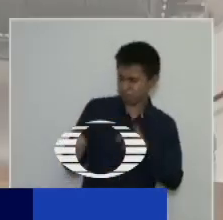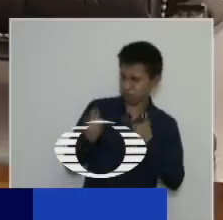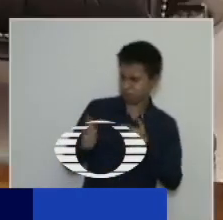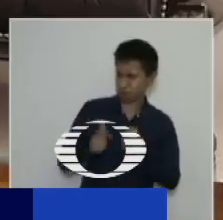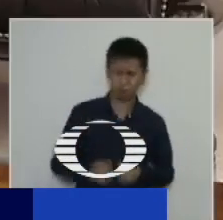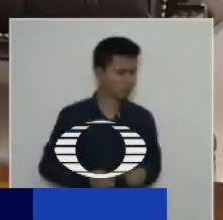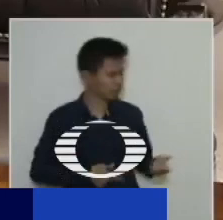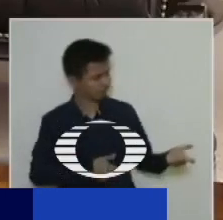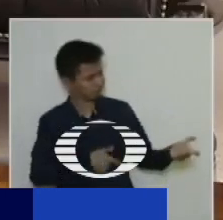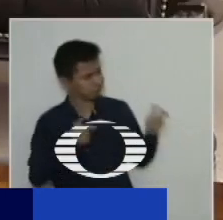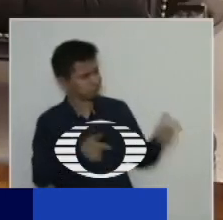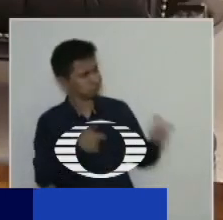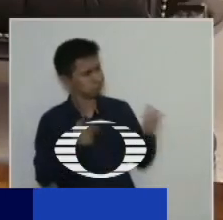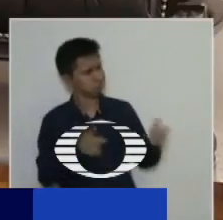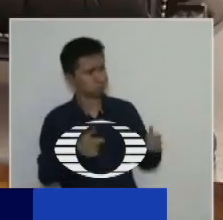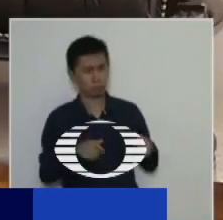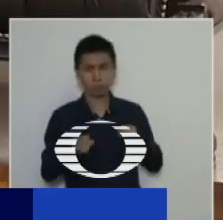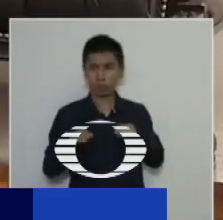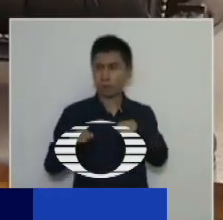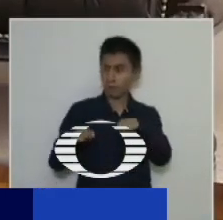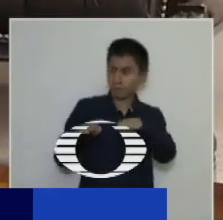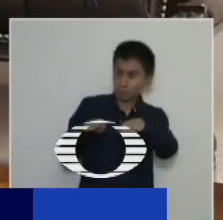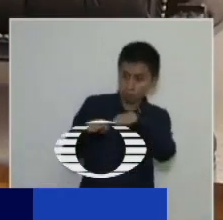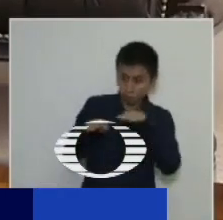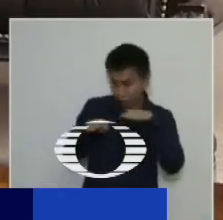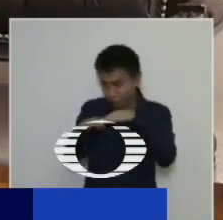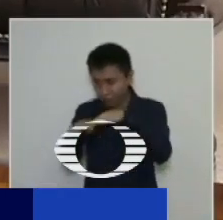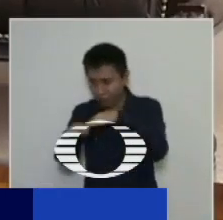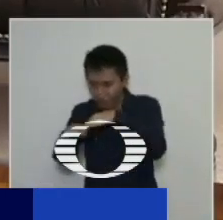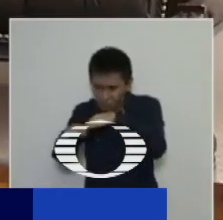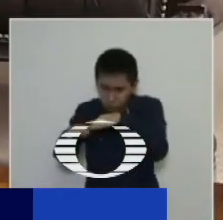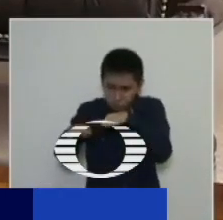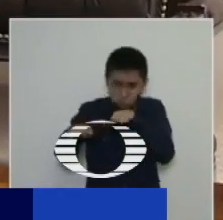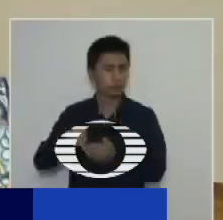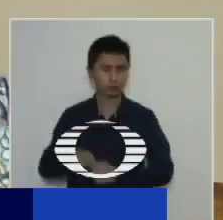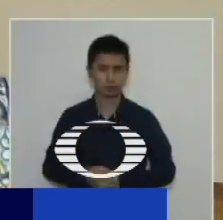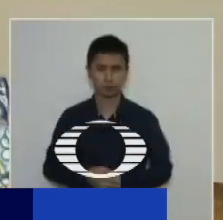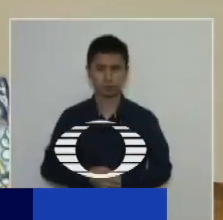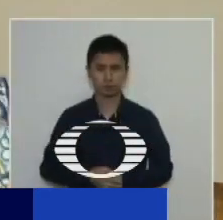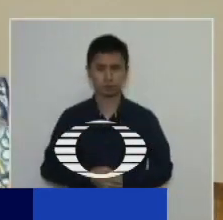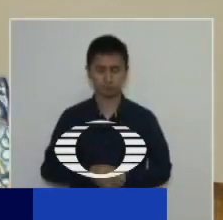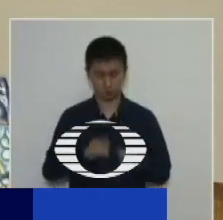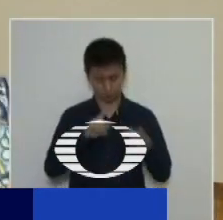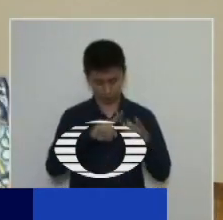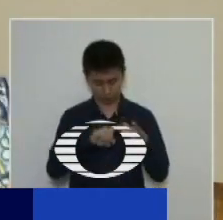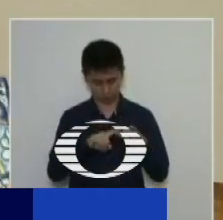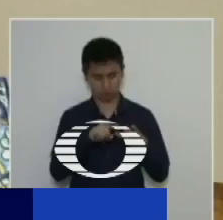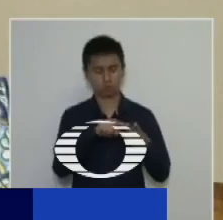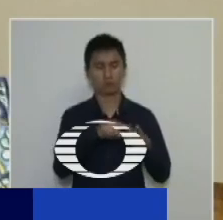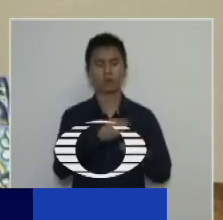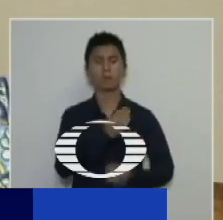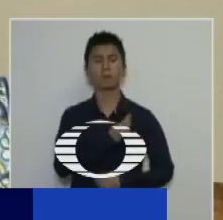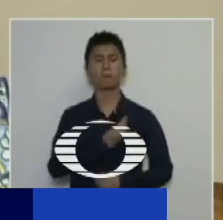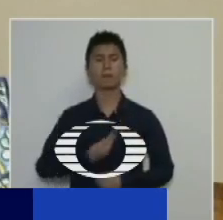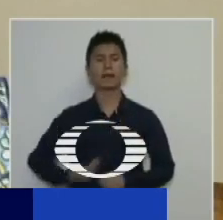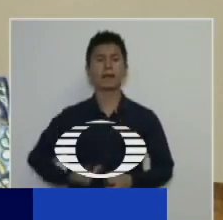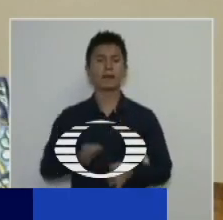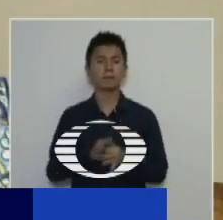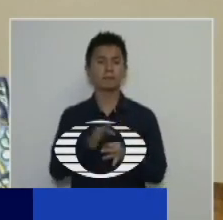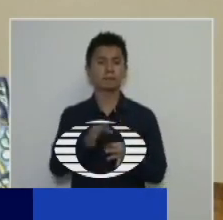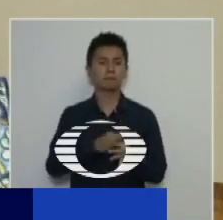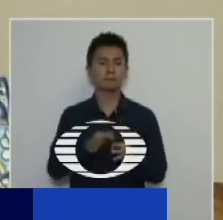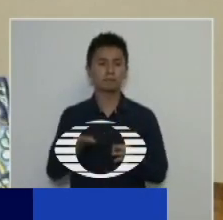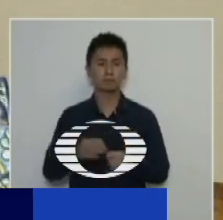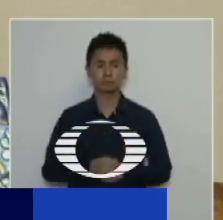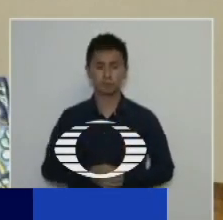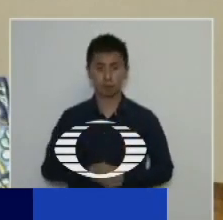camioneta de color roja se echa de reversa e impacta a una segunda camioneta al respecto el gobernador miguel barbosa huerta refirió que